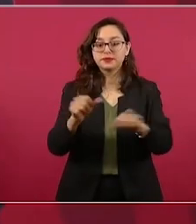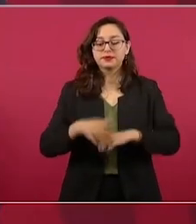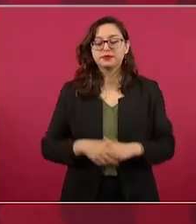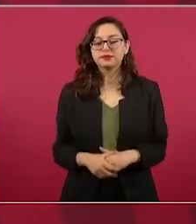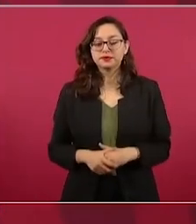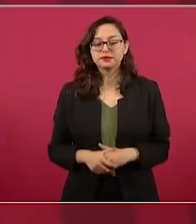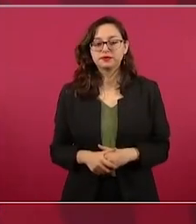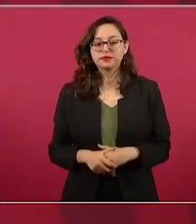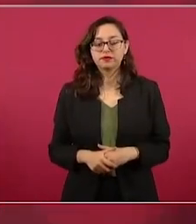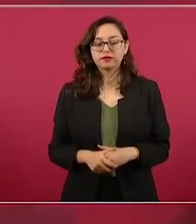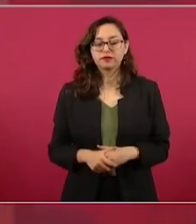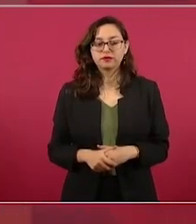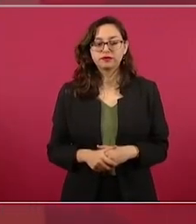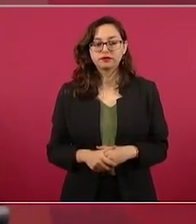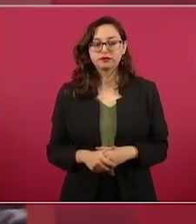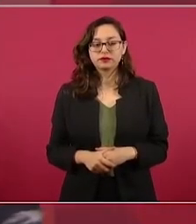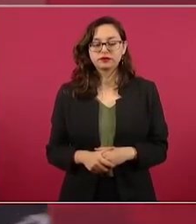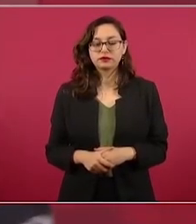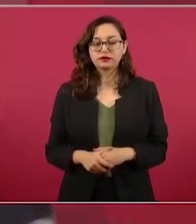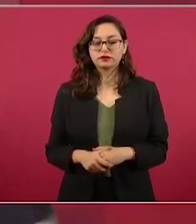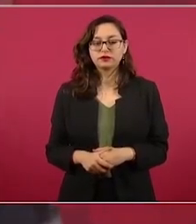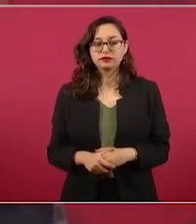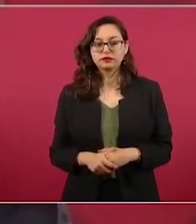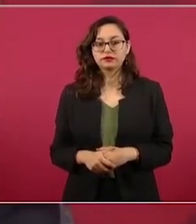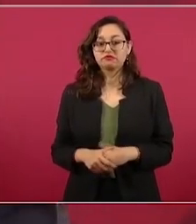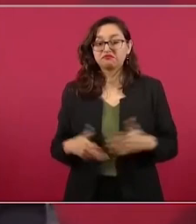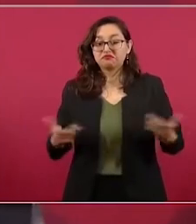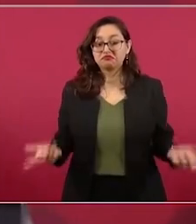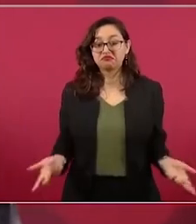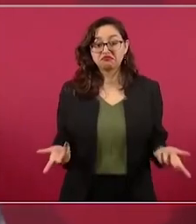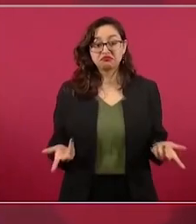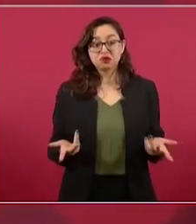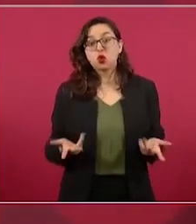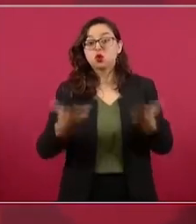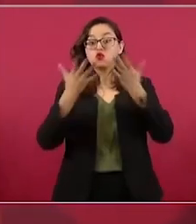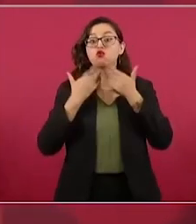No se puede crecer sin fuerza de trabajo.